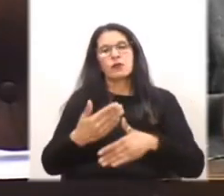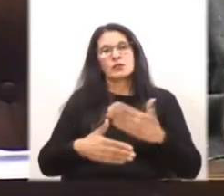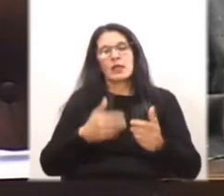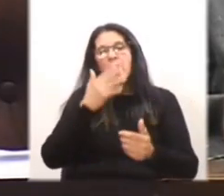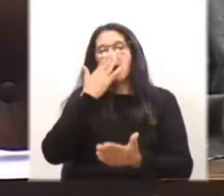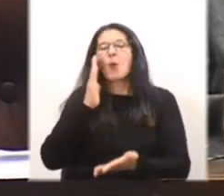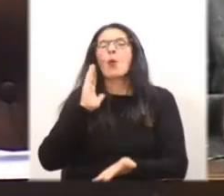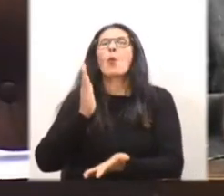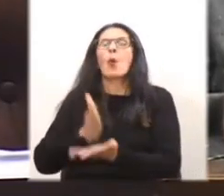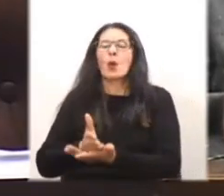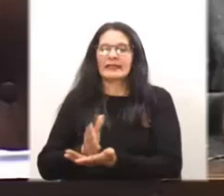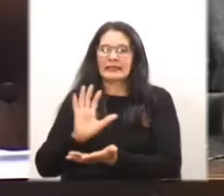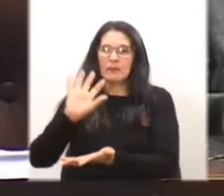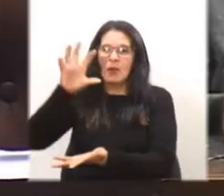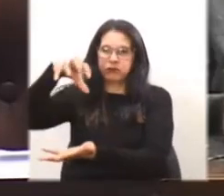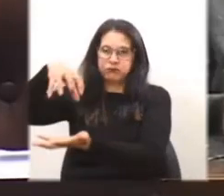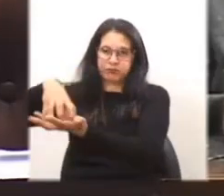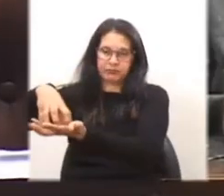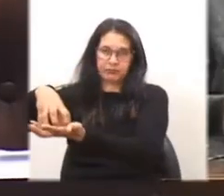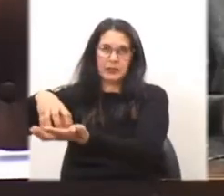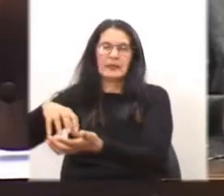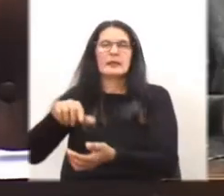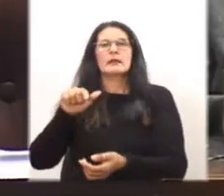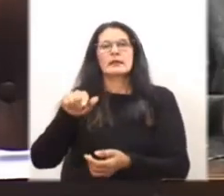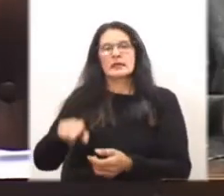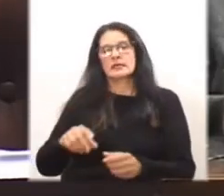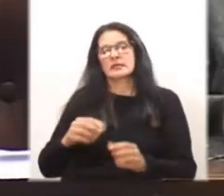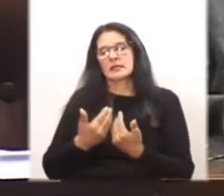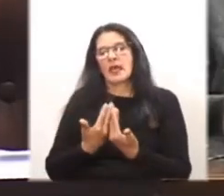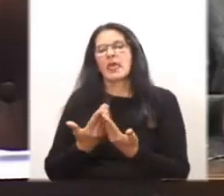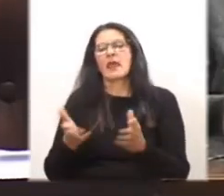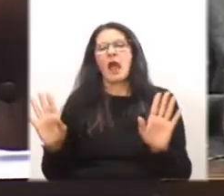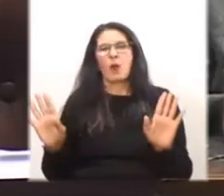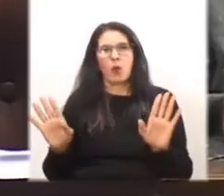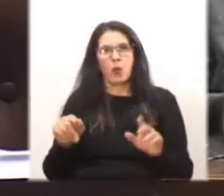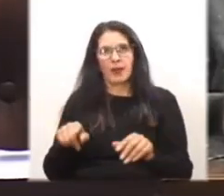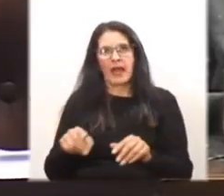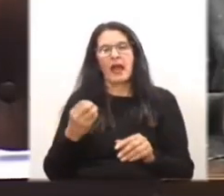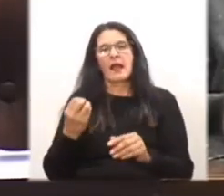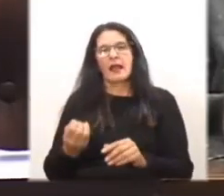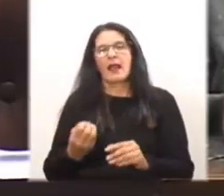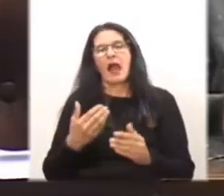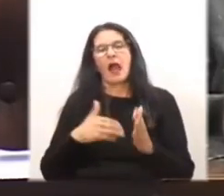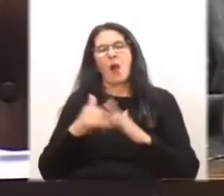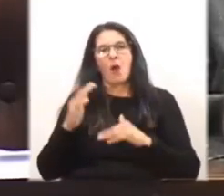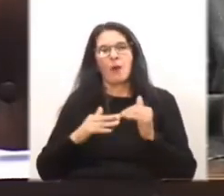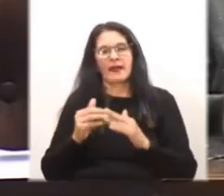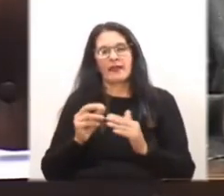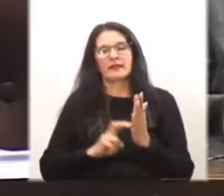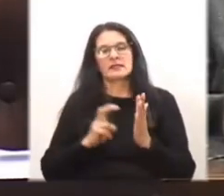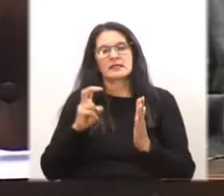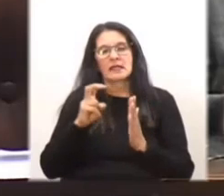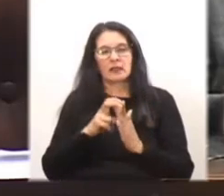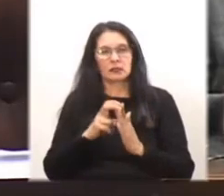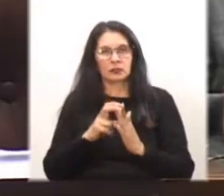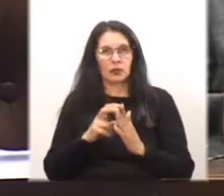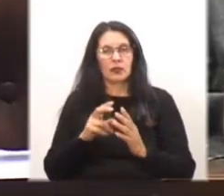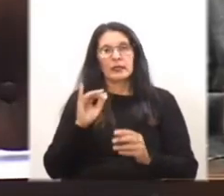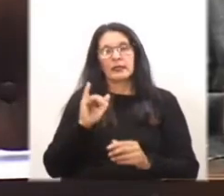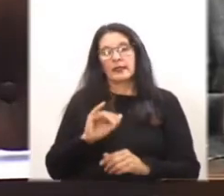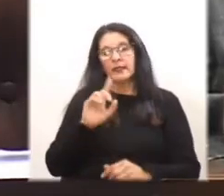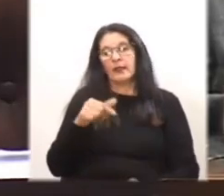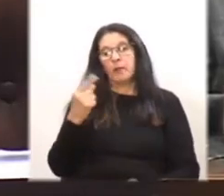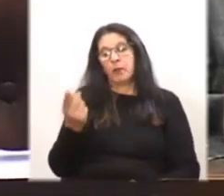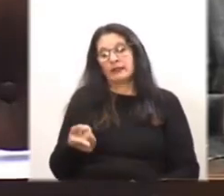hidrogenerador y de esta manera quedó oficialmente inaugurada la obra de Salto Grande, que hoy, después de